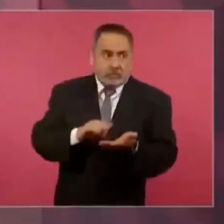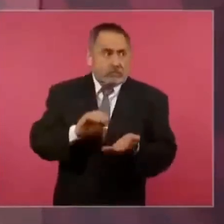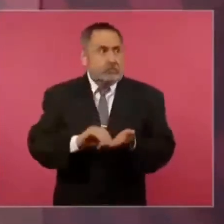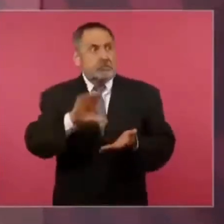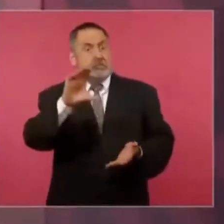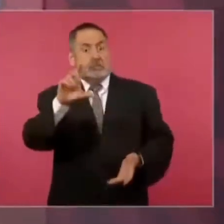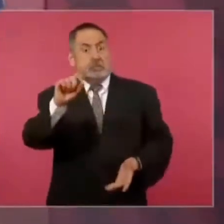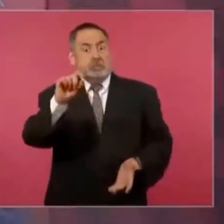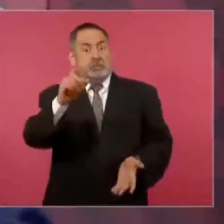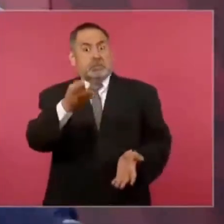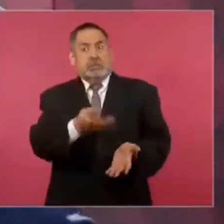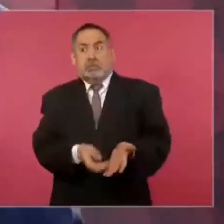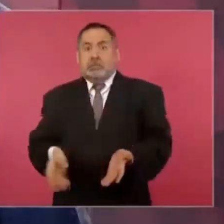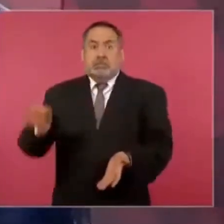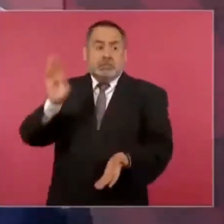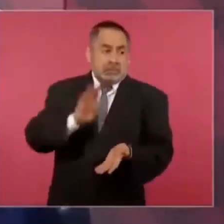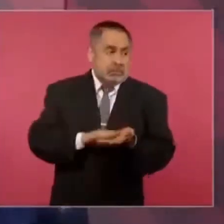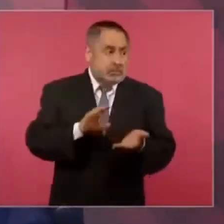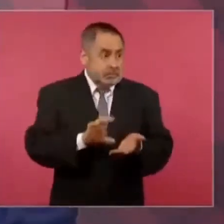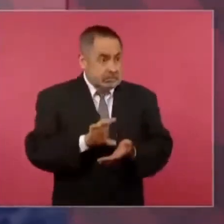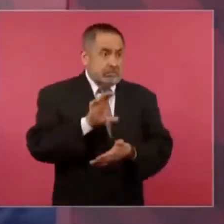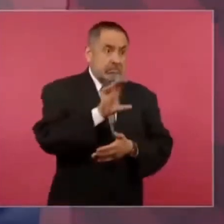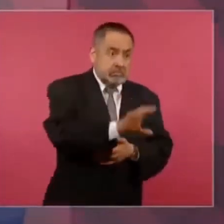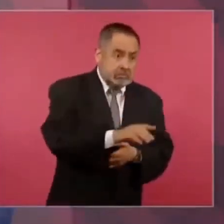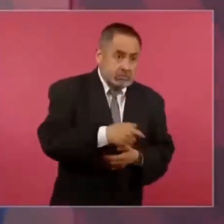20 veces más.